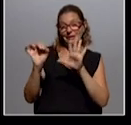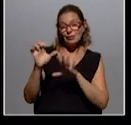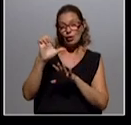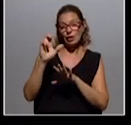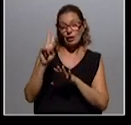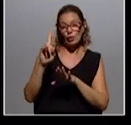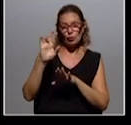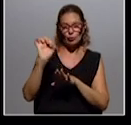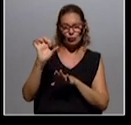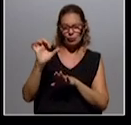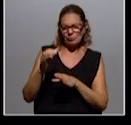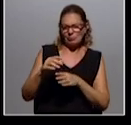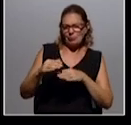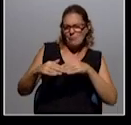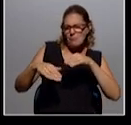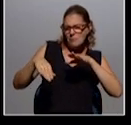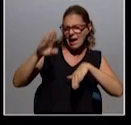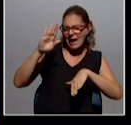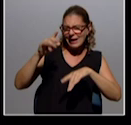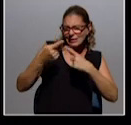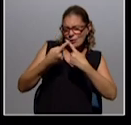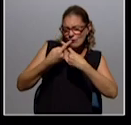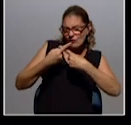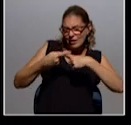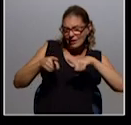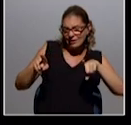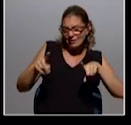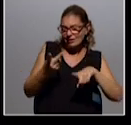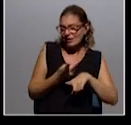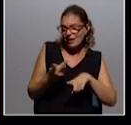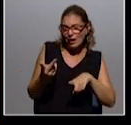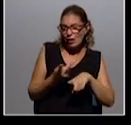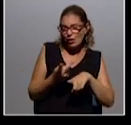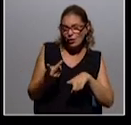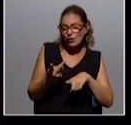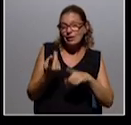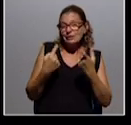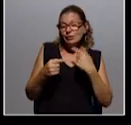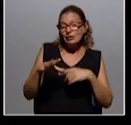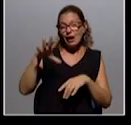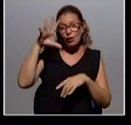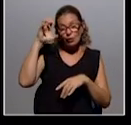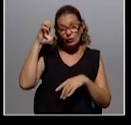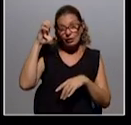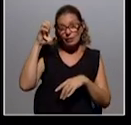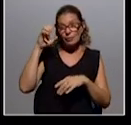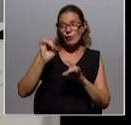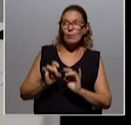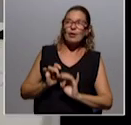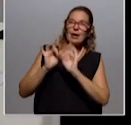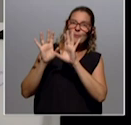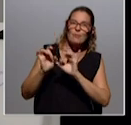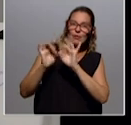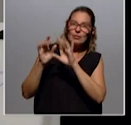una enorme diferencia, es un abismo la diferencia que hay entre Corea del Norte y Corea del Sur, y recordemos que Corea del Norte exporta sobre